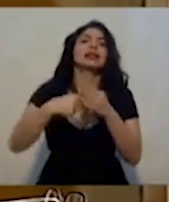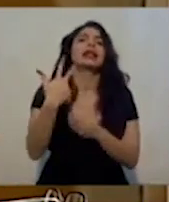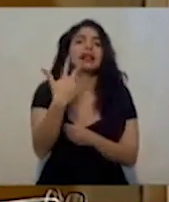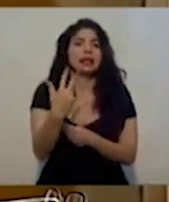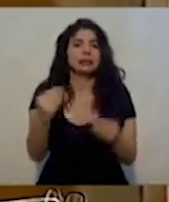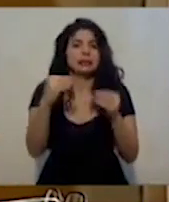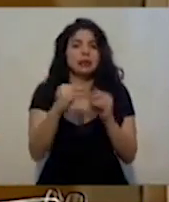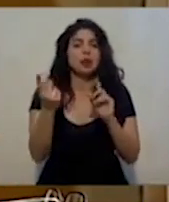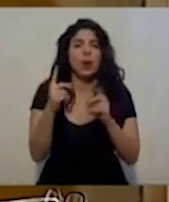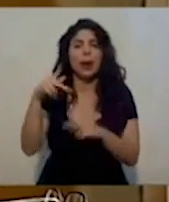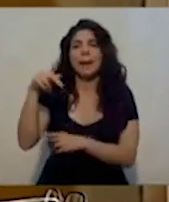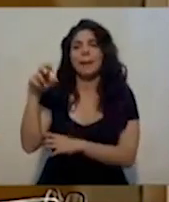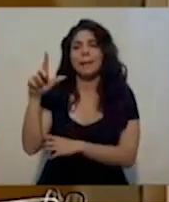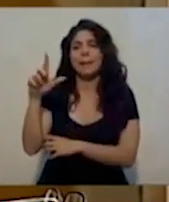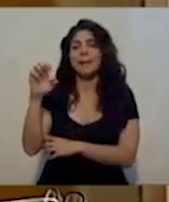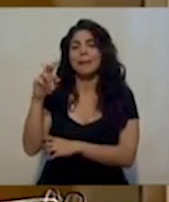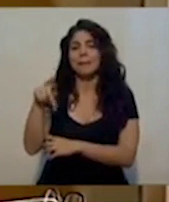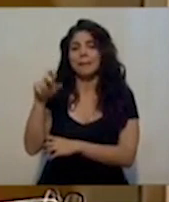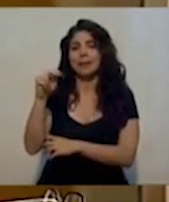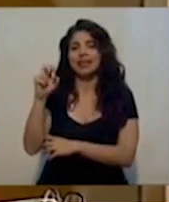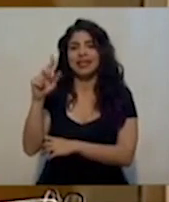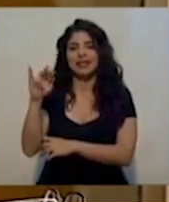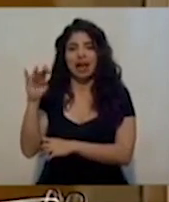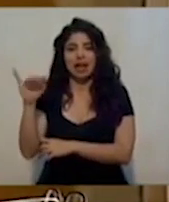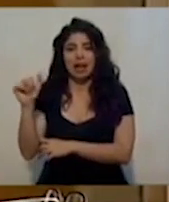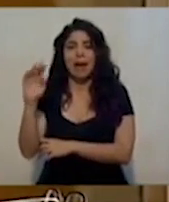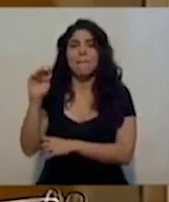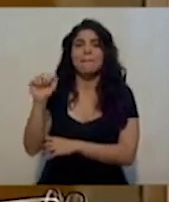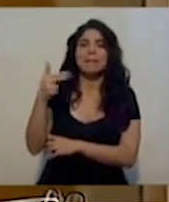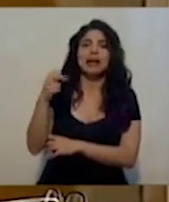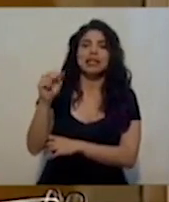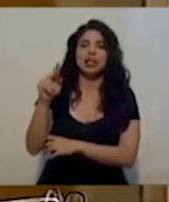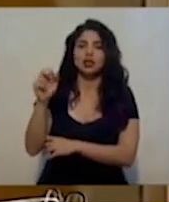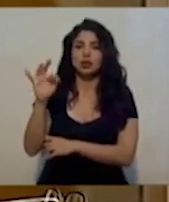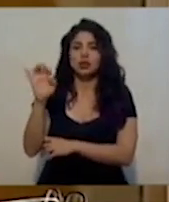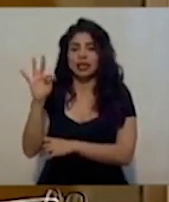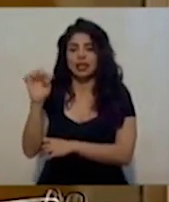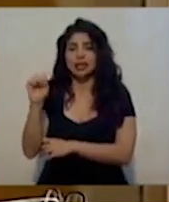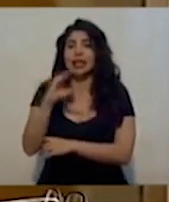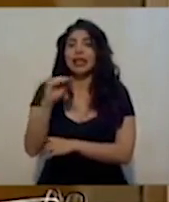que son pensilvania massachusetts y colorado